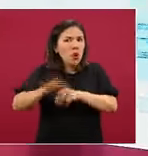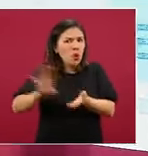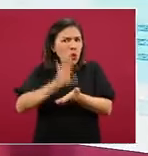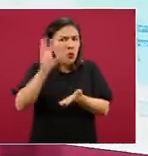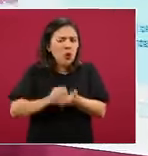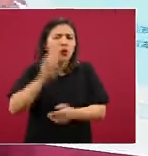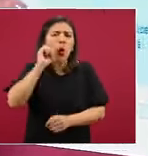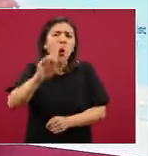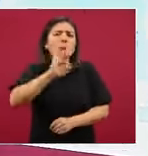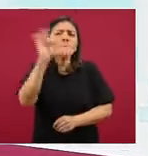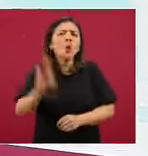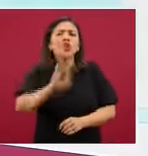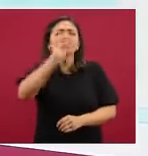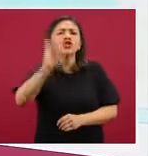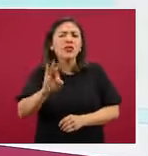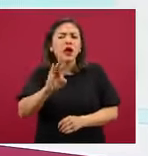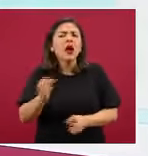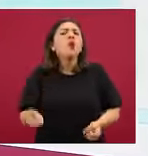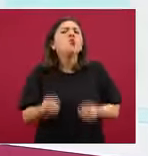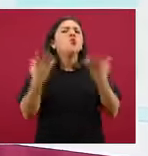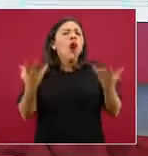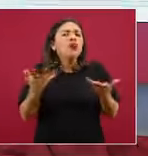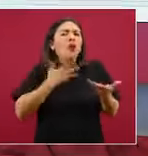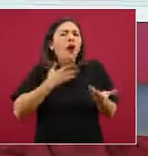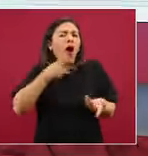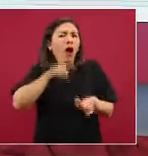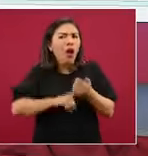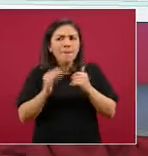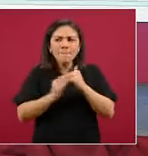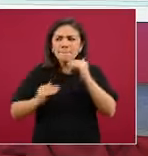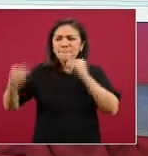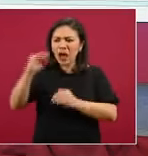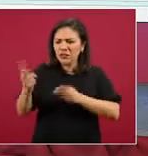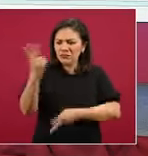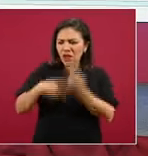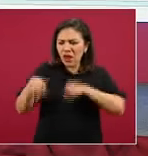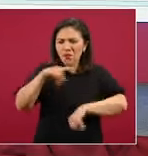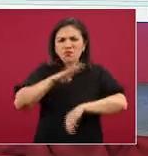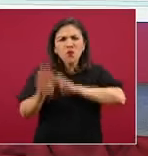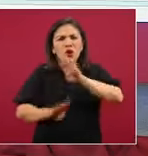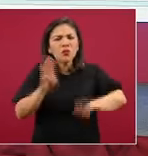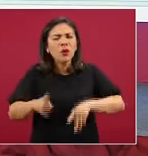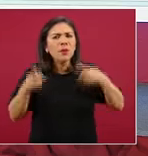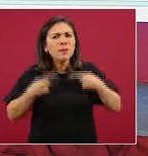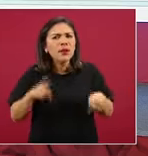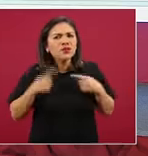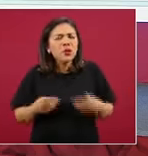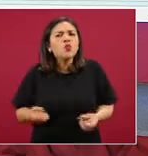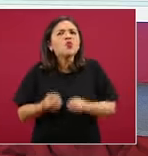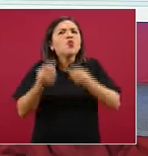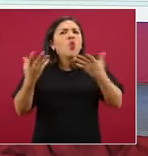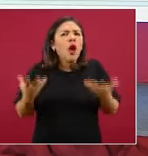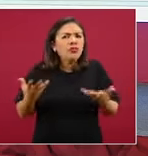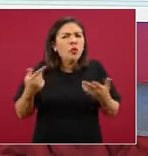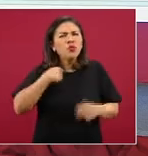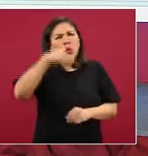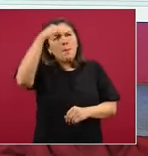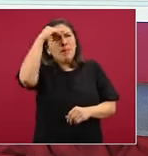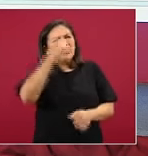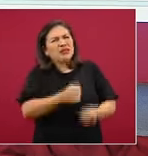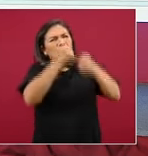en porcentaje de exceso, es decir, qué porcentaje de incremento con respecto a lo esperado.